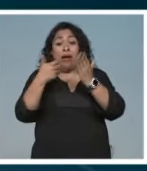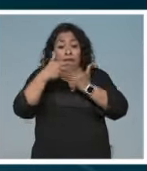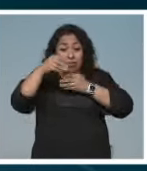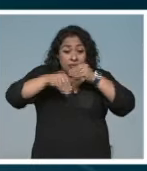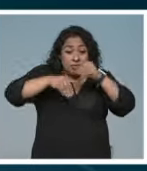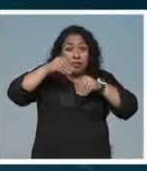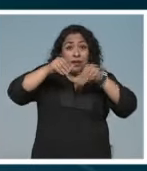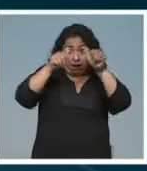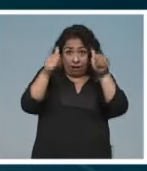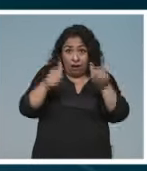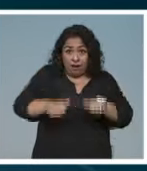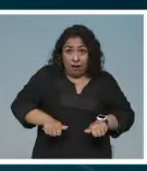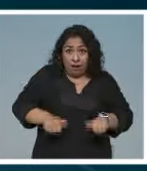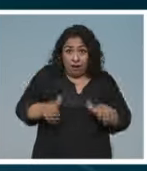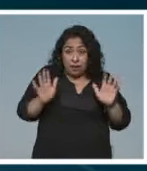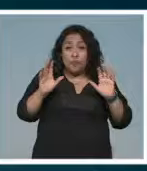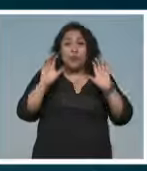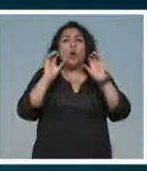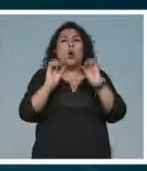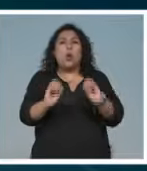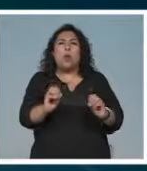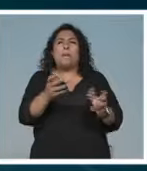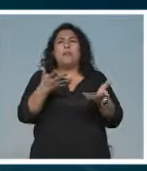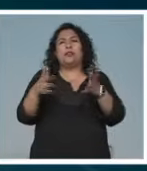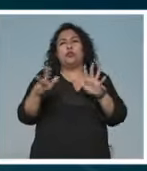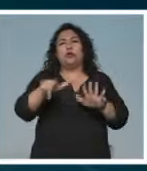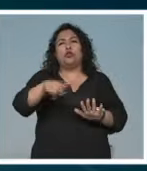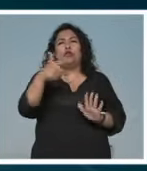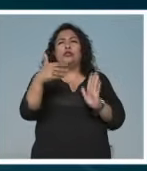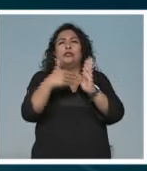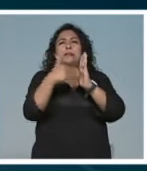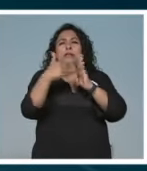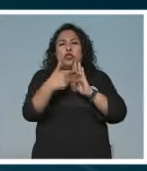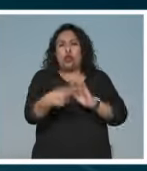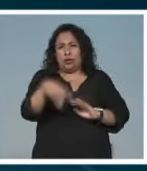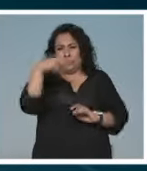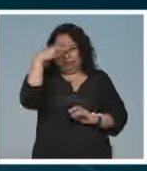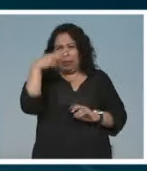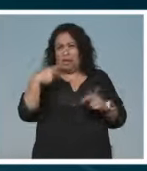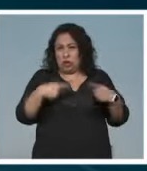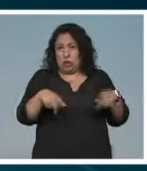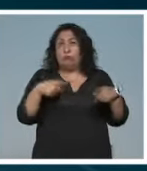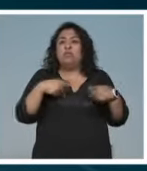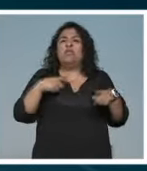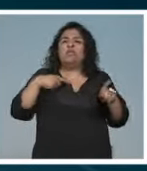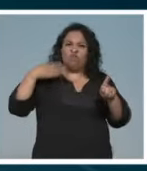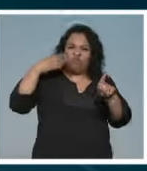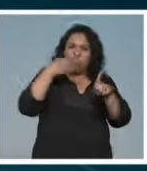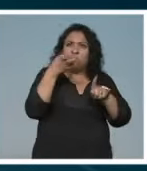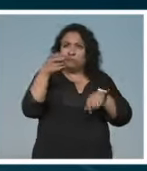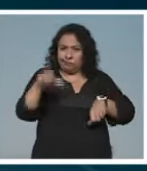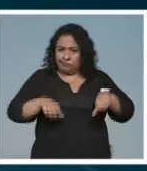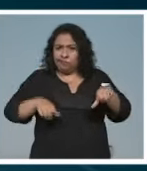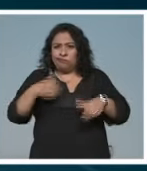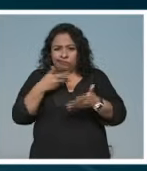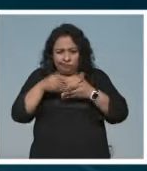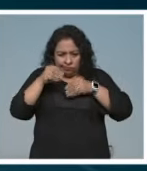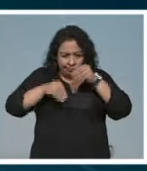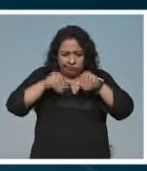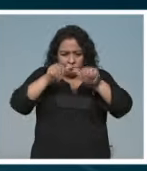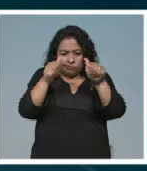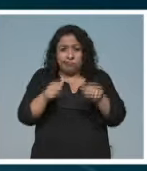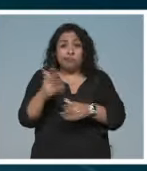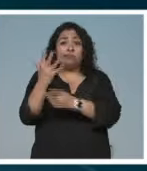de artesanías? ¿O que alrededor de 12 millones de mexicanos se dedican a esta actividad de acuerdo